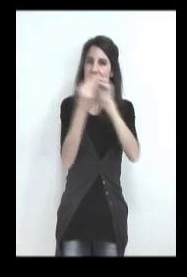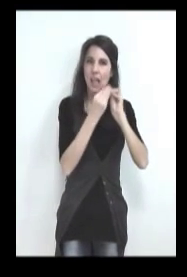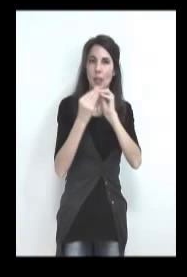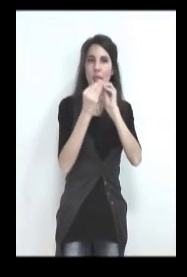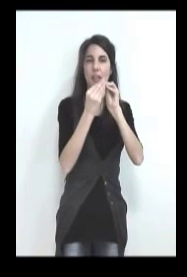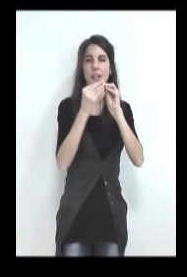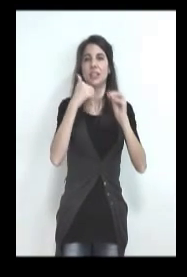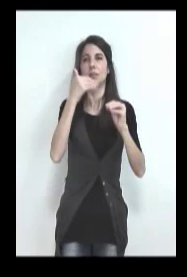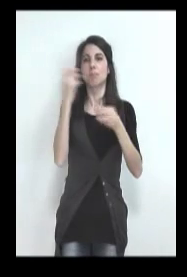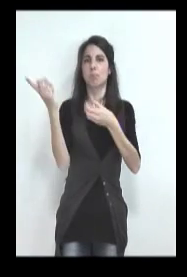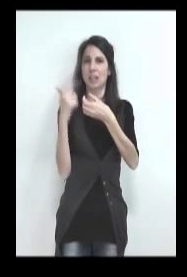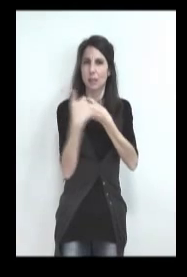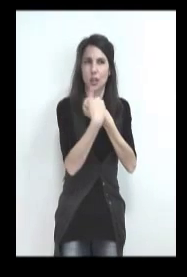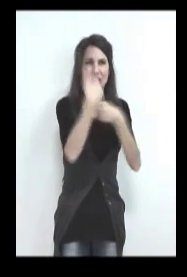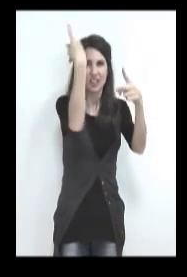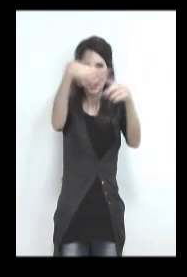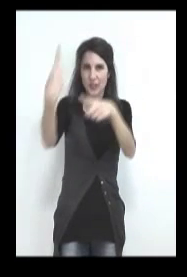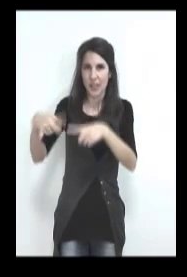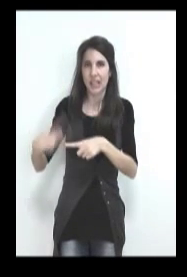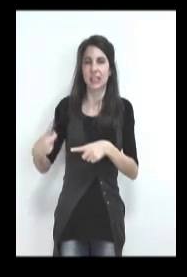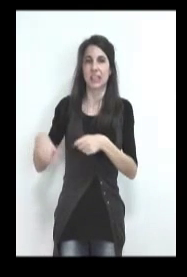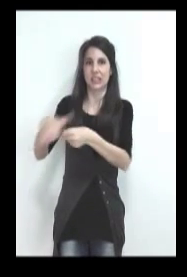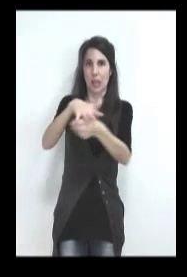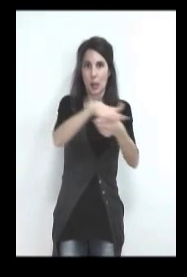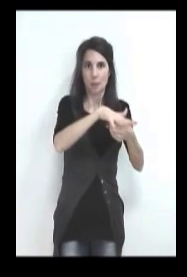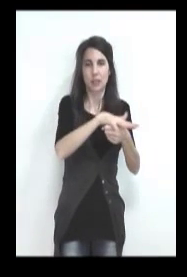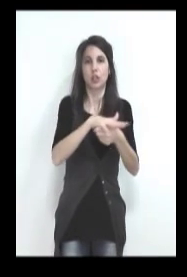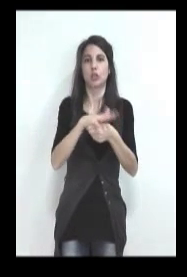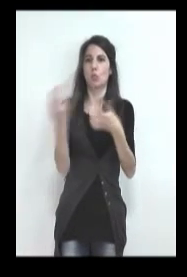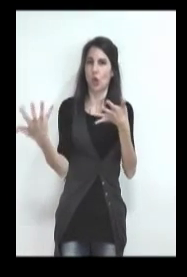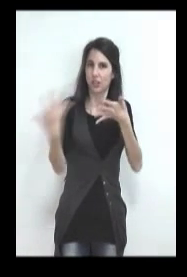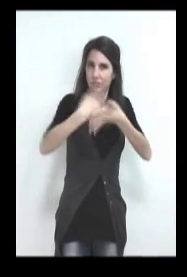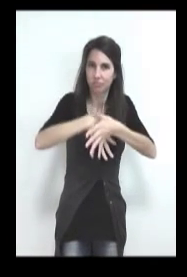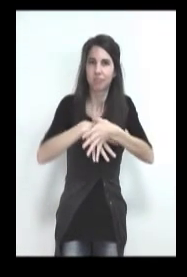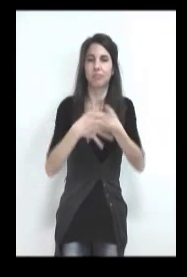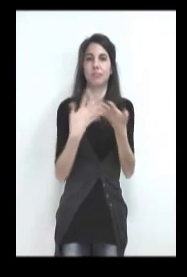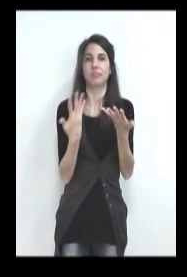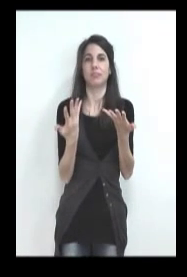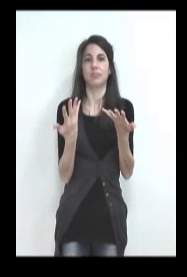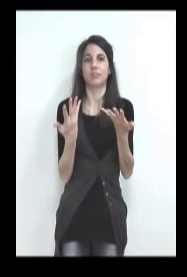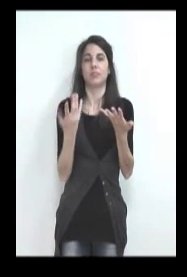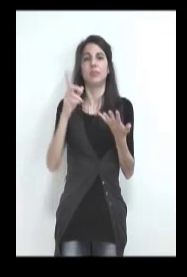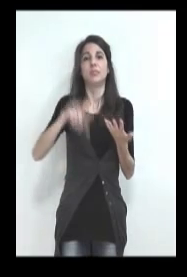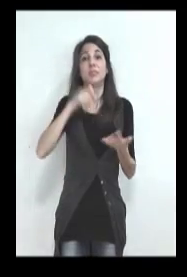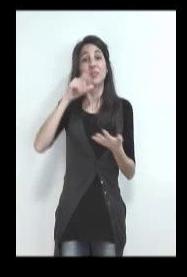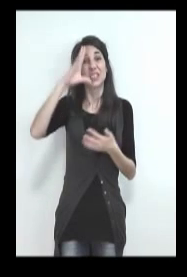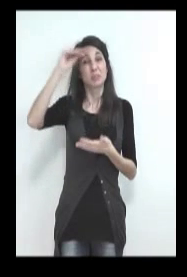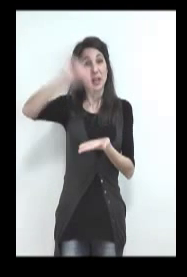participaciones desde distintos actores interconectados, interrelacionados entre ellos. Las Smart